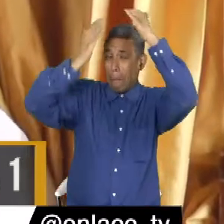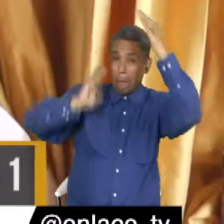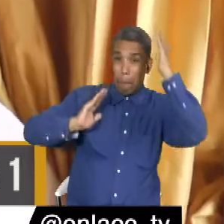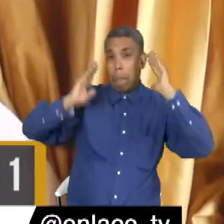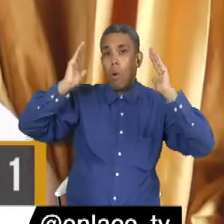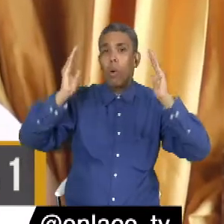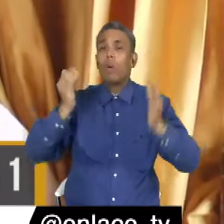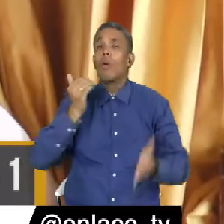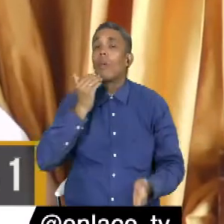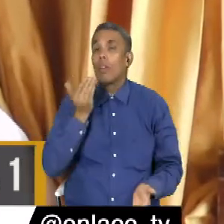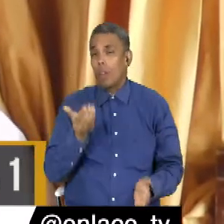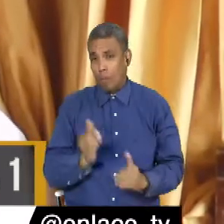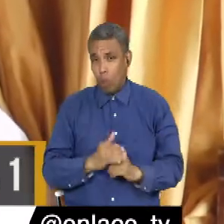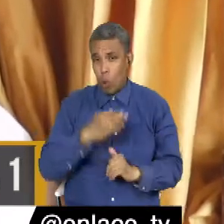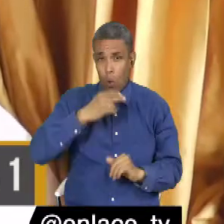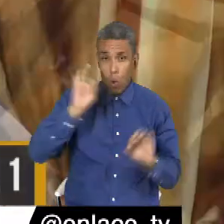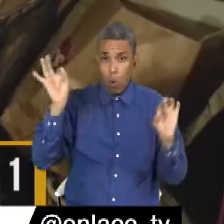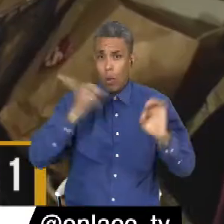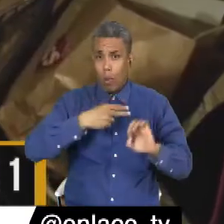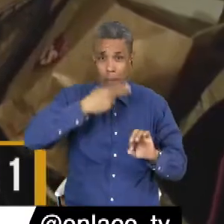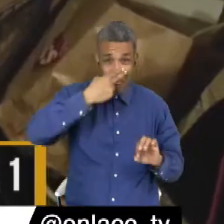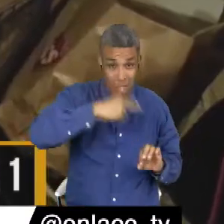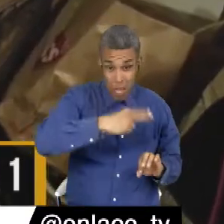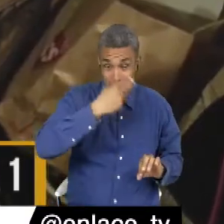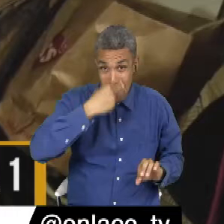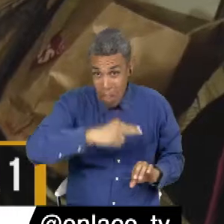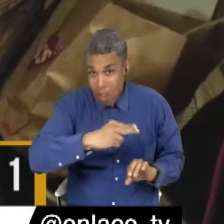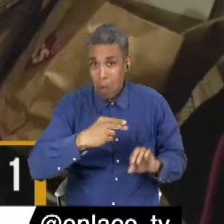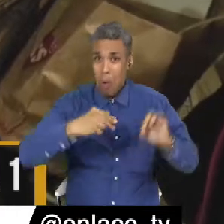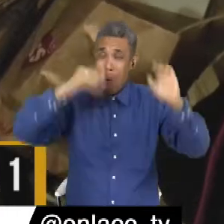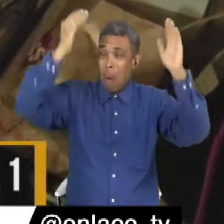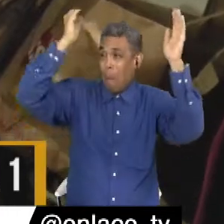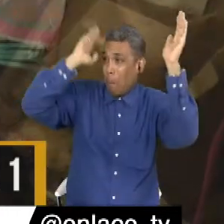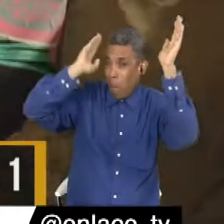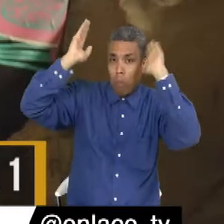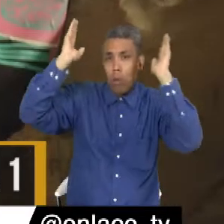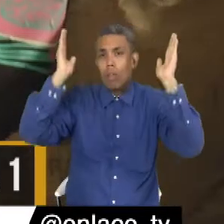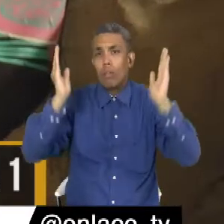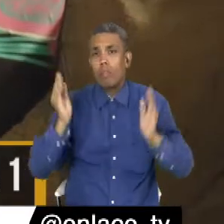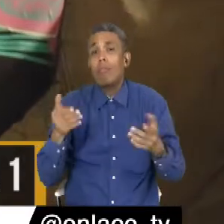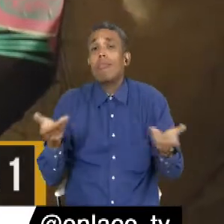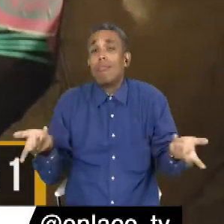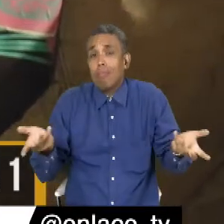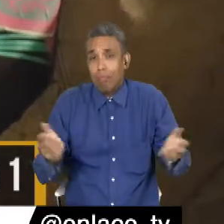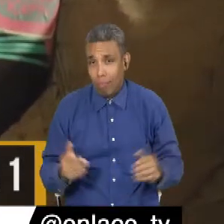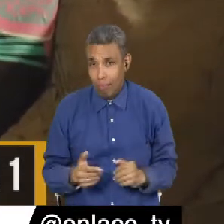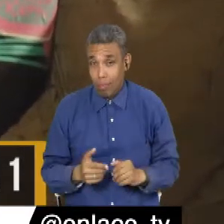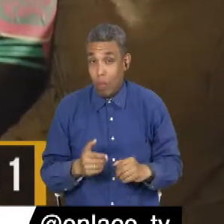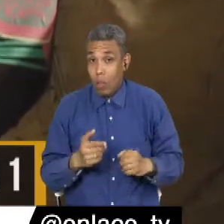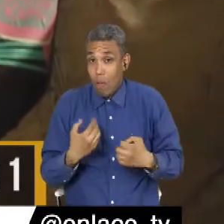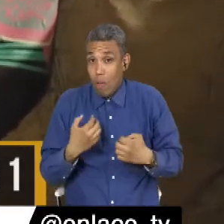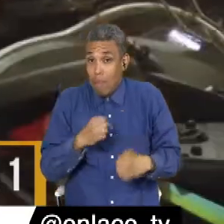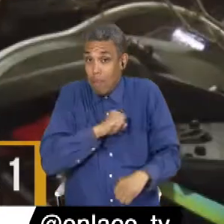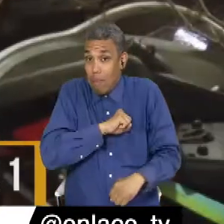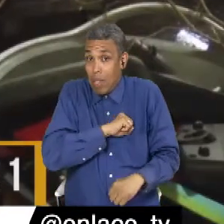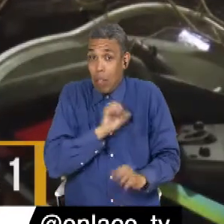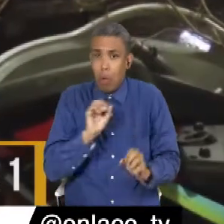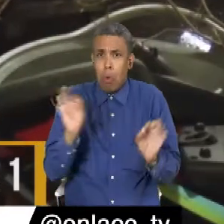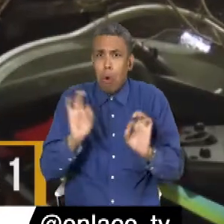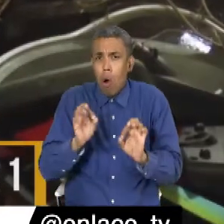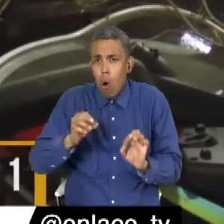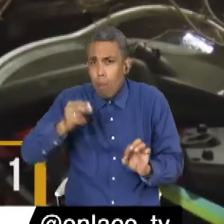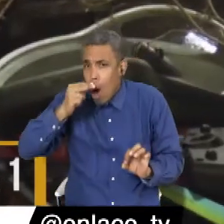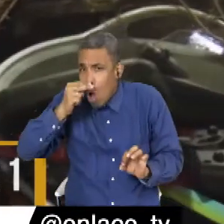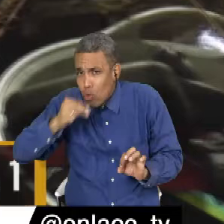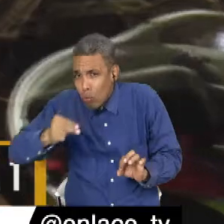techo encima, alguno de mis hijos, o de pronto a mí, que me la paso tanto ahí en la cocina, o mi nietecito que está aquí.